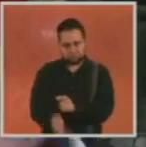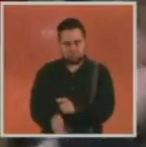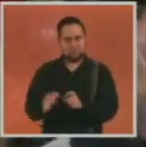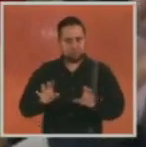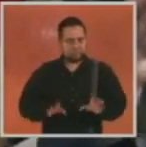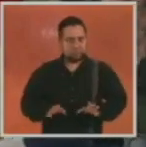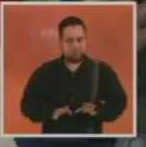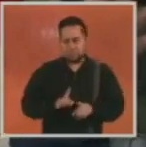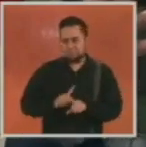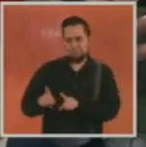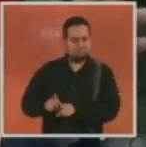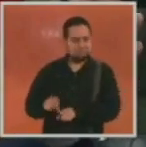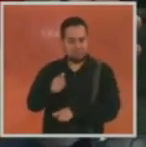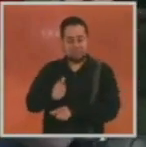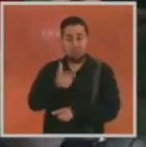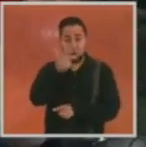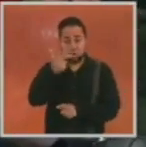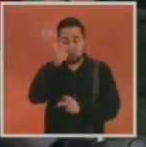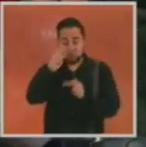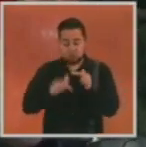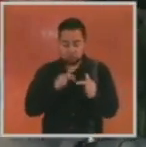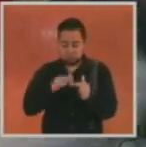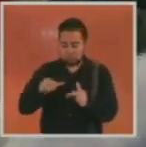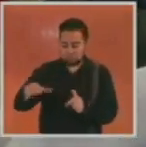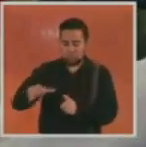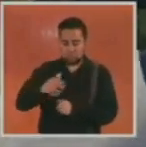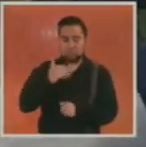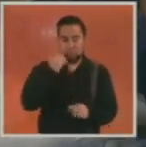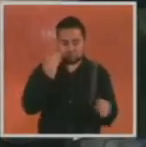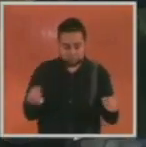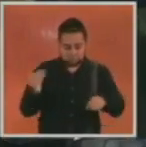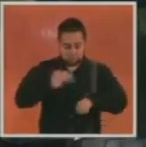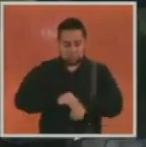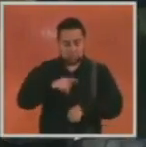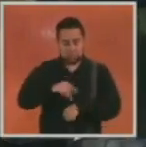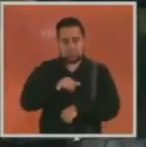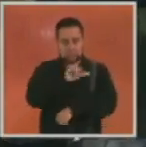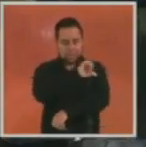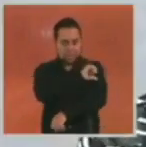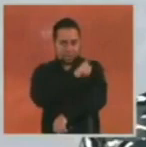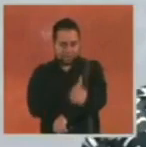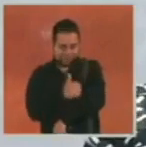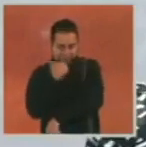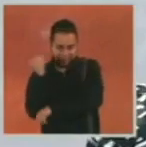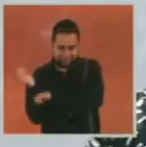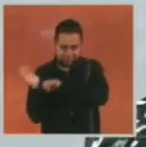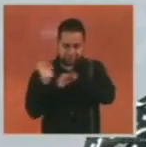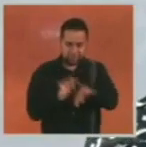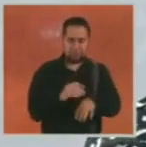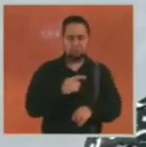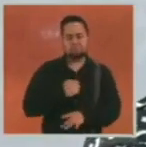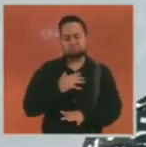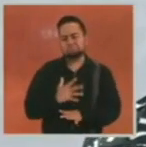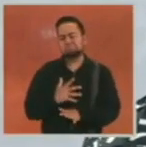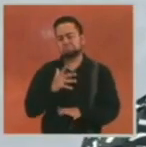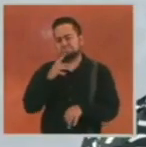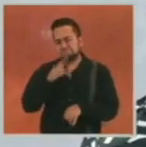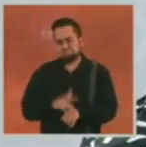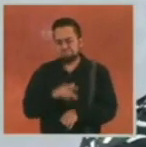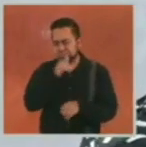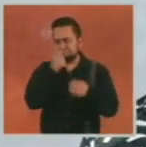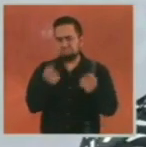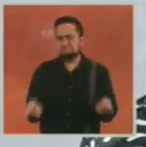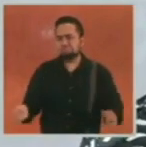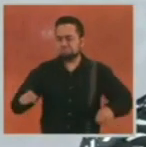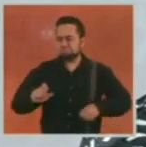todos los las ocho regiones quieren estar en la guelaguetza en el auditorio su servidor tuvo la oportunidad de acudir a la